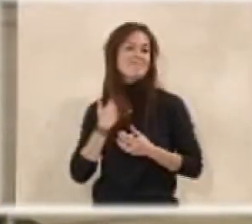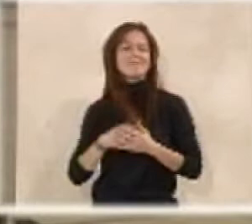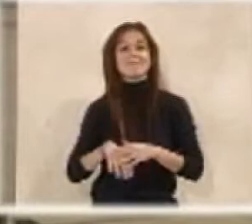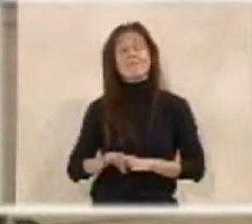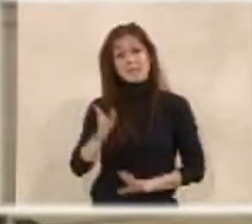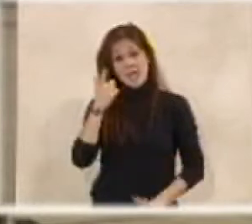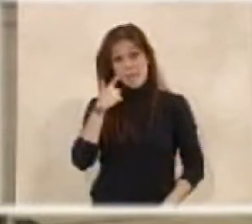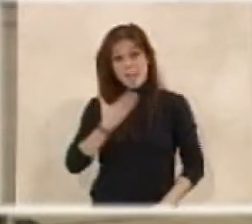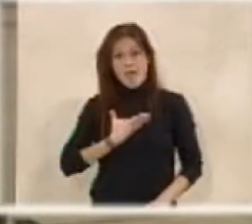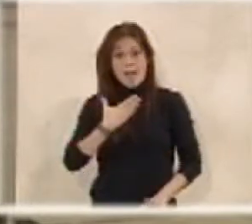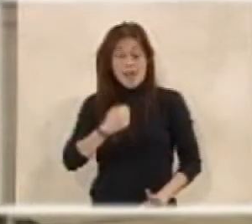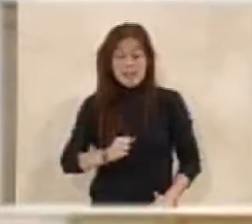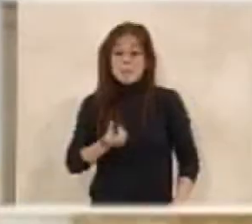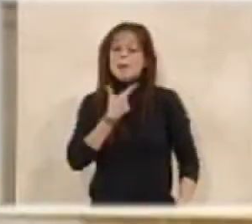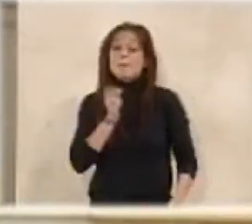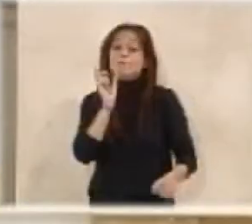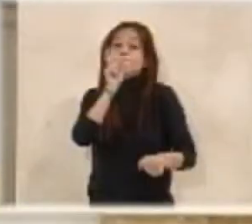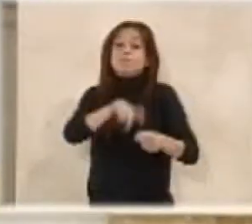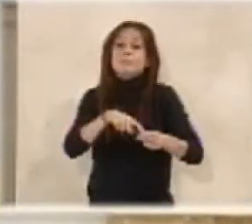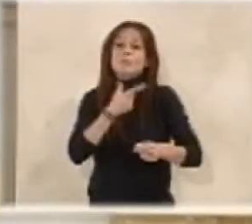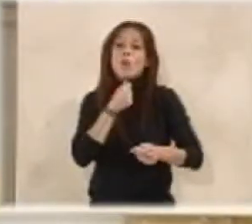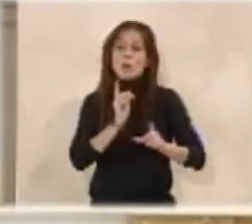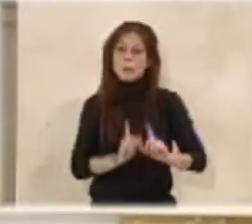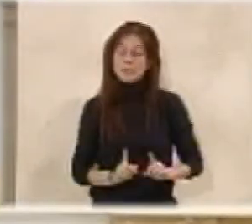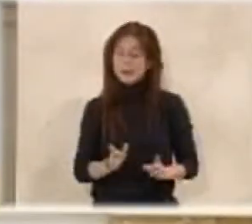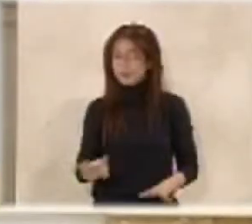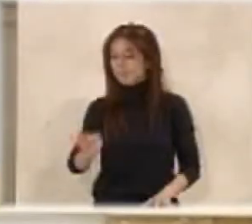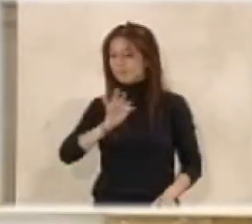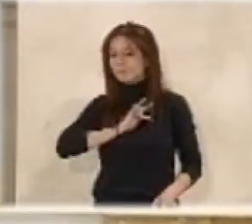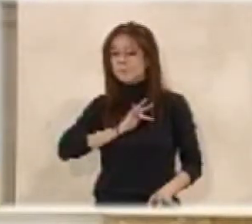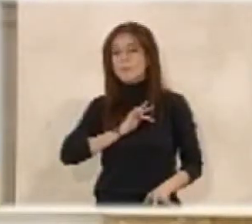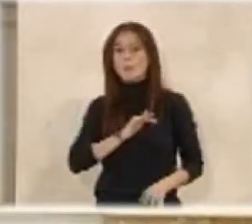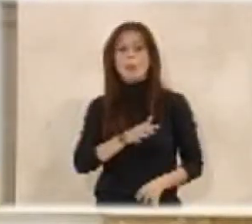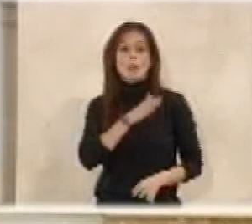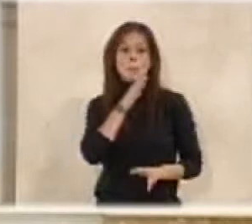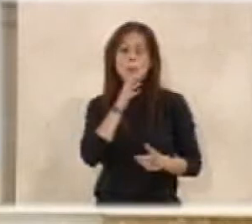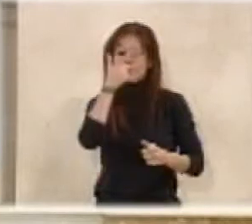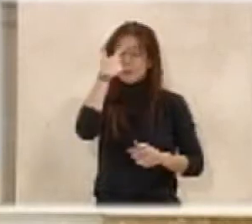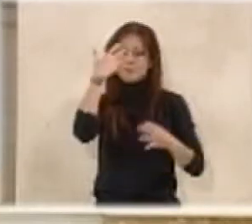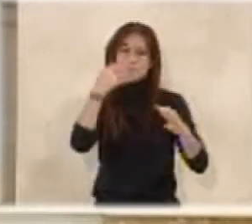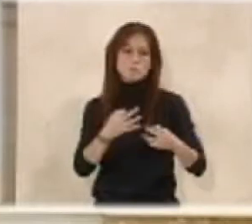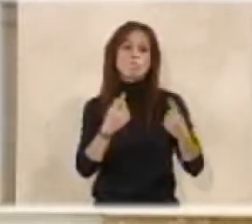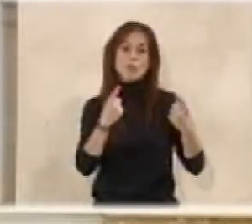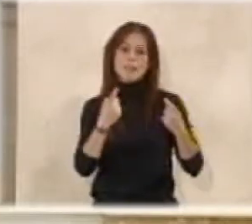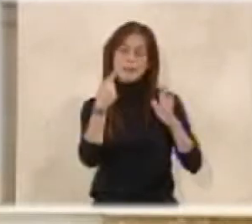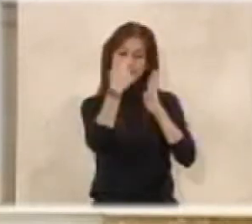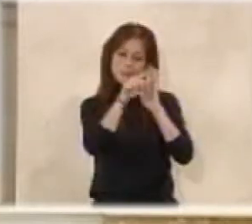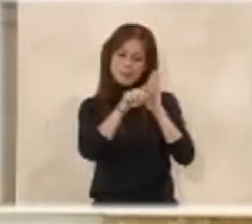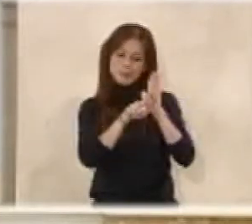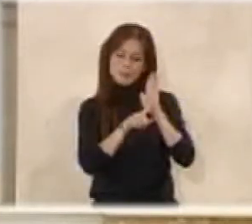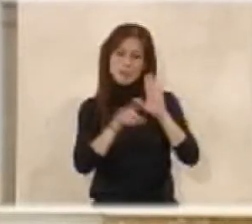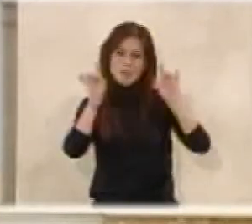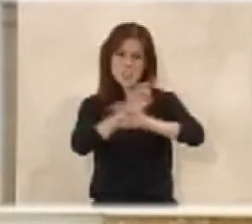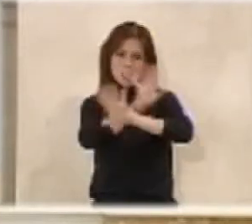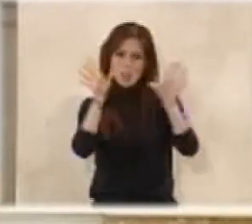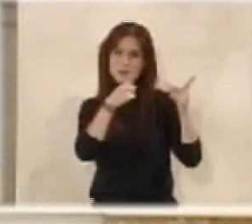Miren que a mí me gusta poco intervenir en el pleno, pero aquí no tengo más remedio que hacerlo porque creo que es conveniente clarificar una serie de cuestiones.